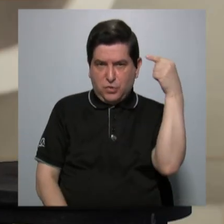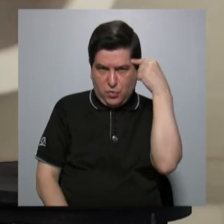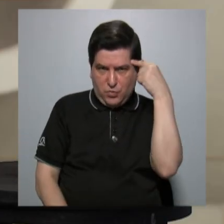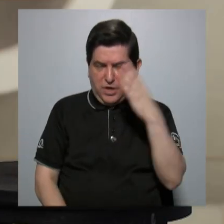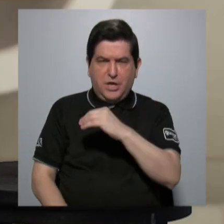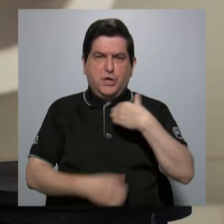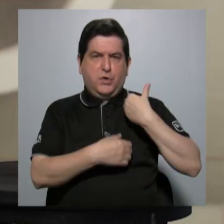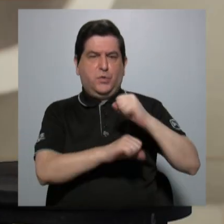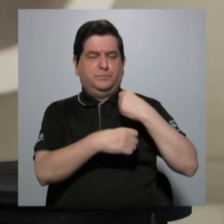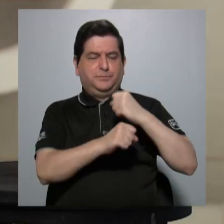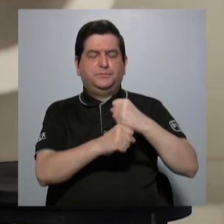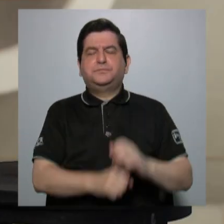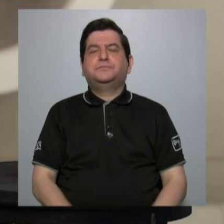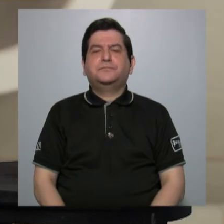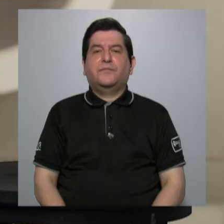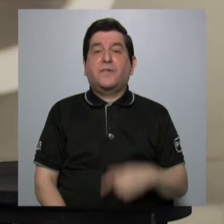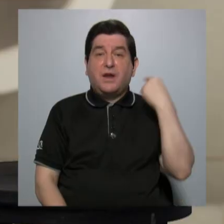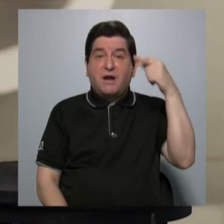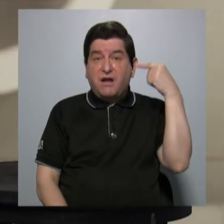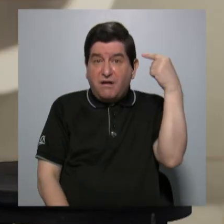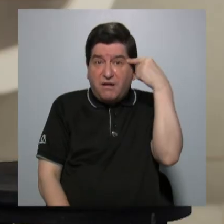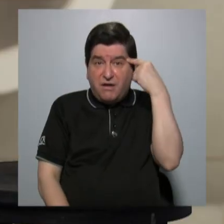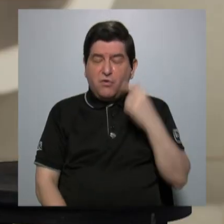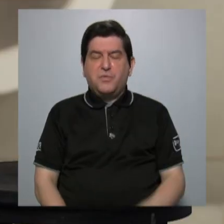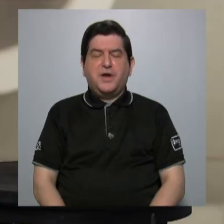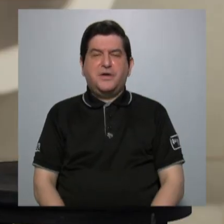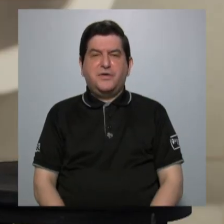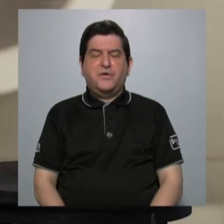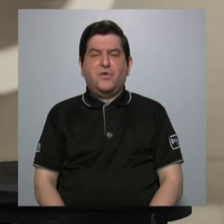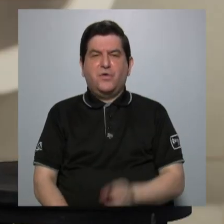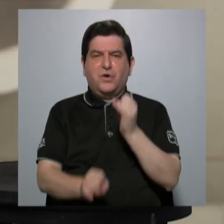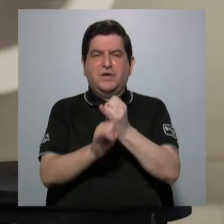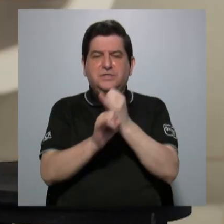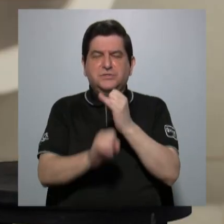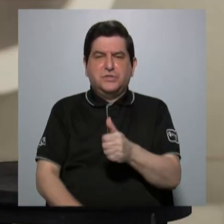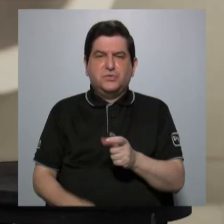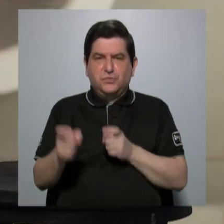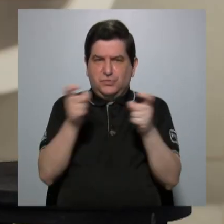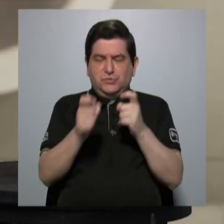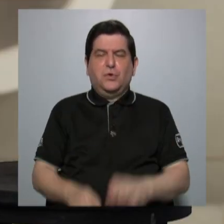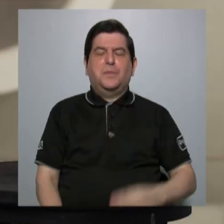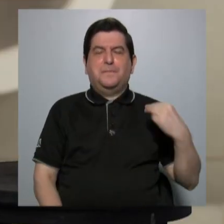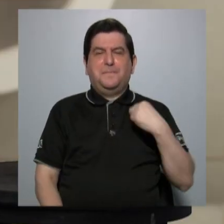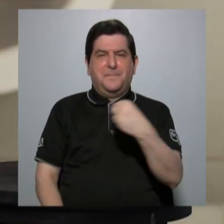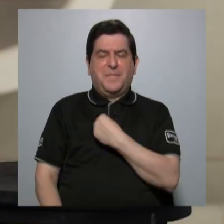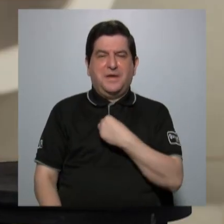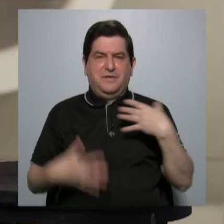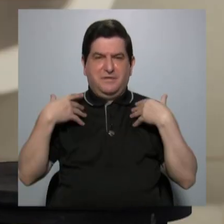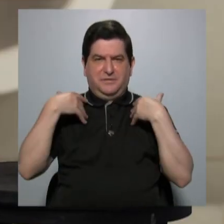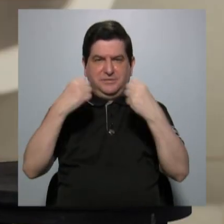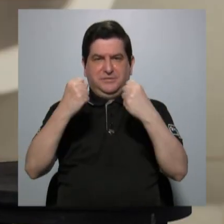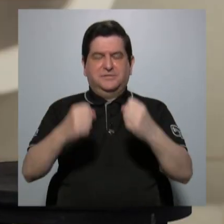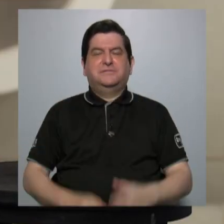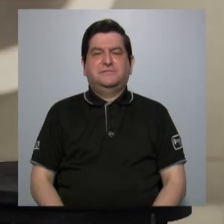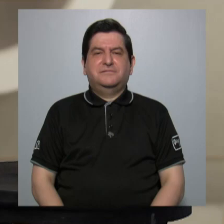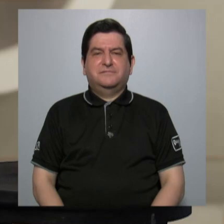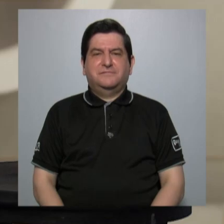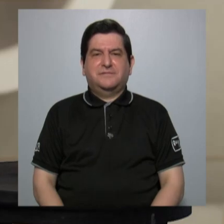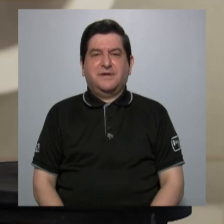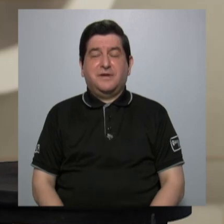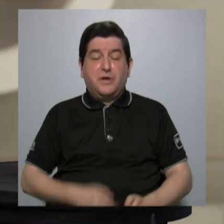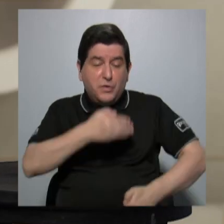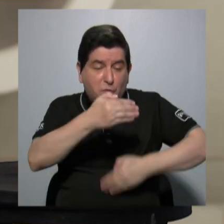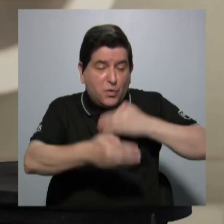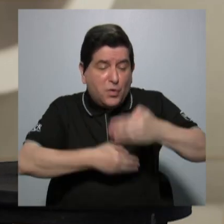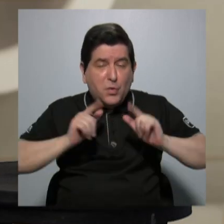gobierno y las municipalidades, porque el gobierno es el ente rector, el Ministerio de Salud, en lo que es